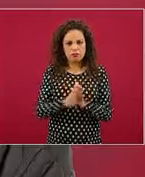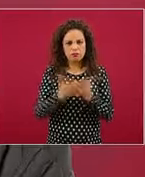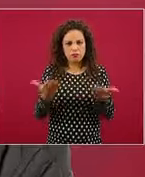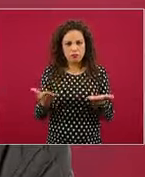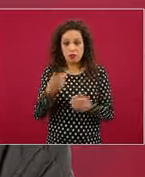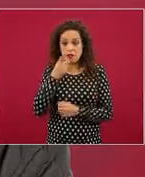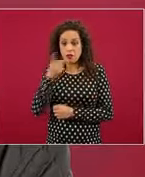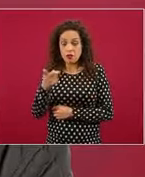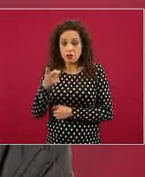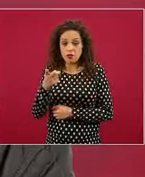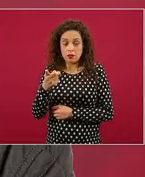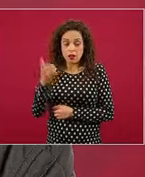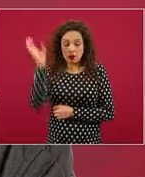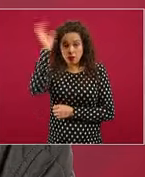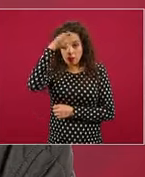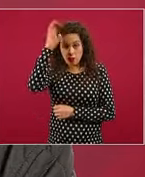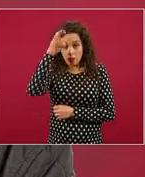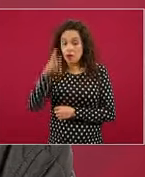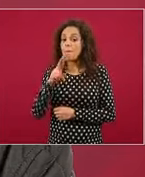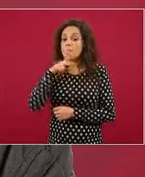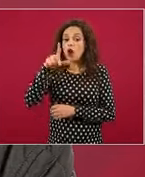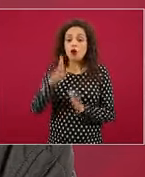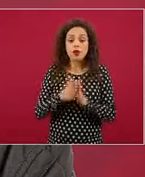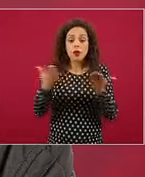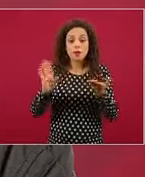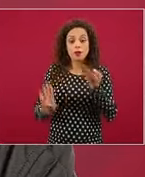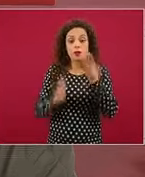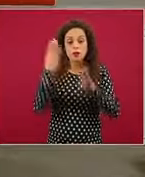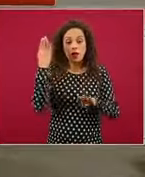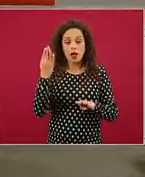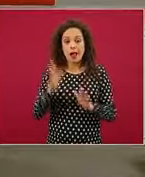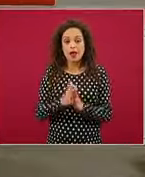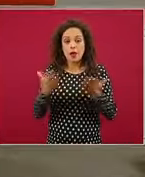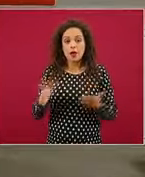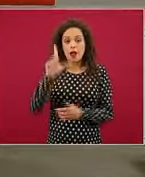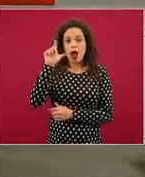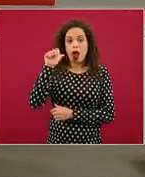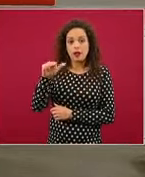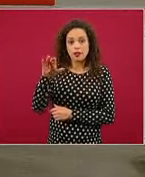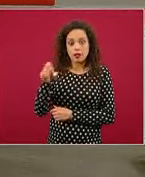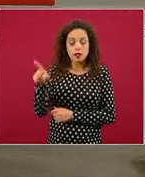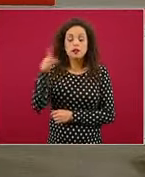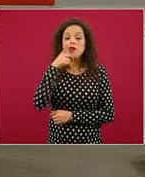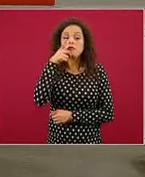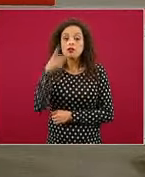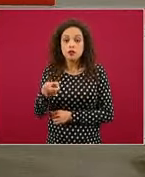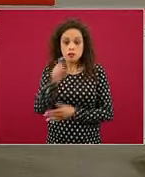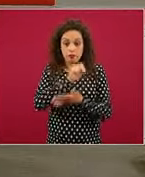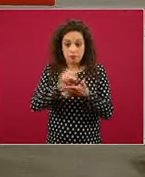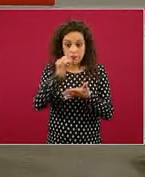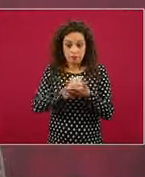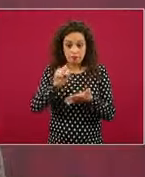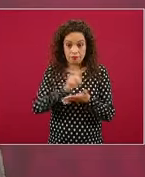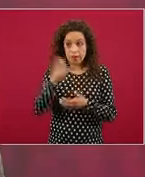de las mejores revistas médicas del mundo, la revista Lancet, y desafortunadamente los editores de Lancet del